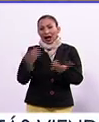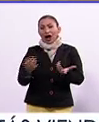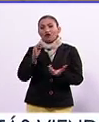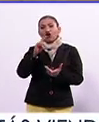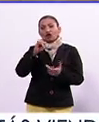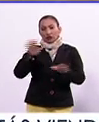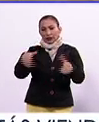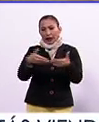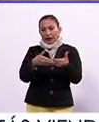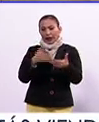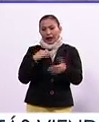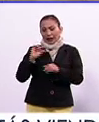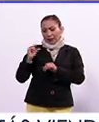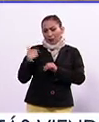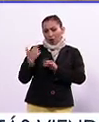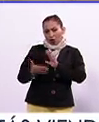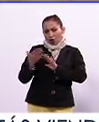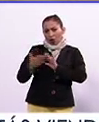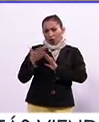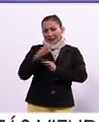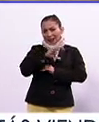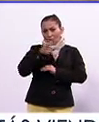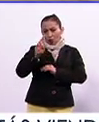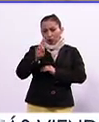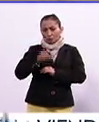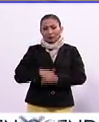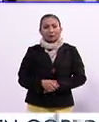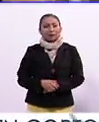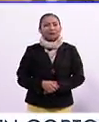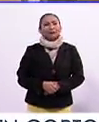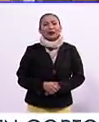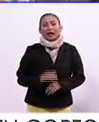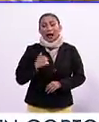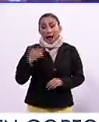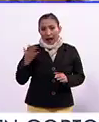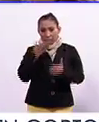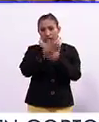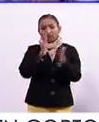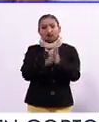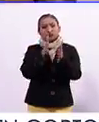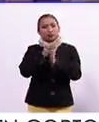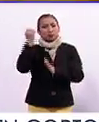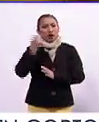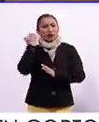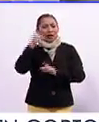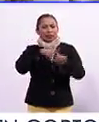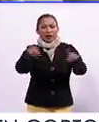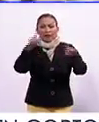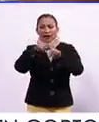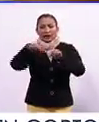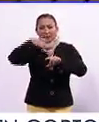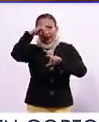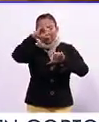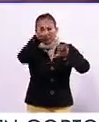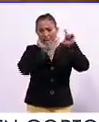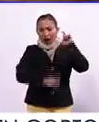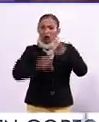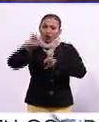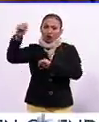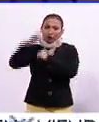frontón cerrado de la recién construida Ciudad Universitaria. Ha participado como ponente en congresos nacionales